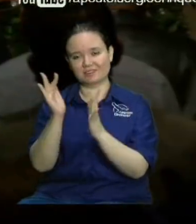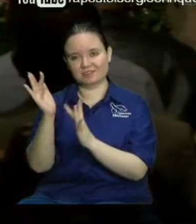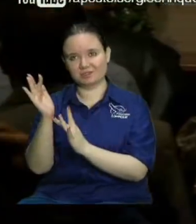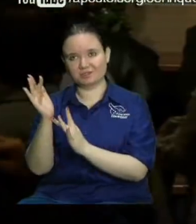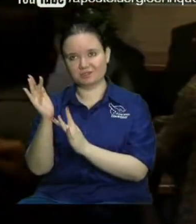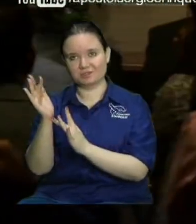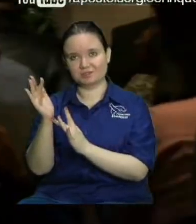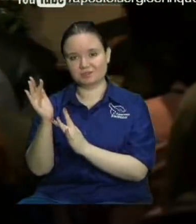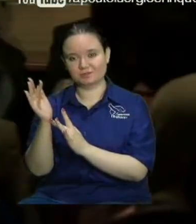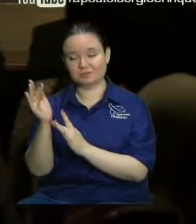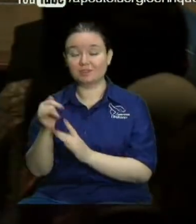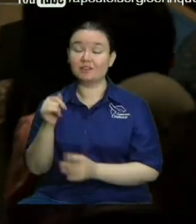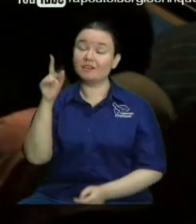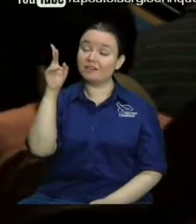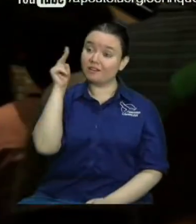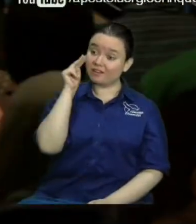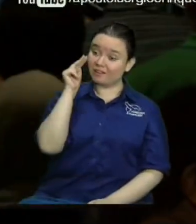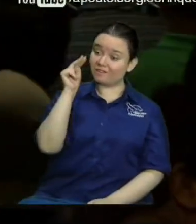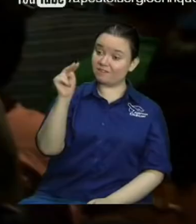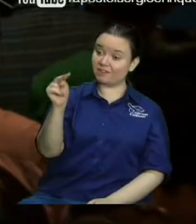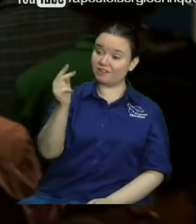la generación que ve las señales.